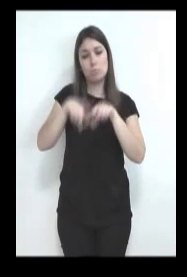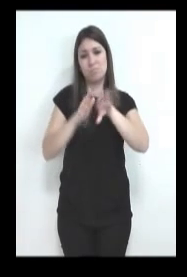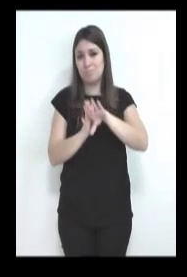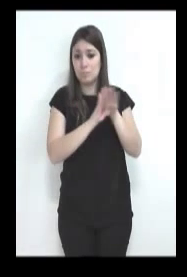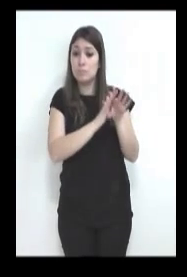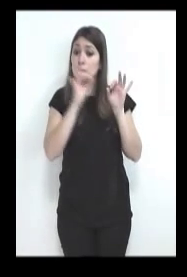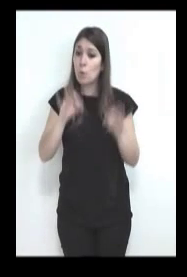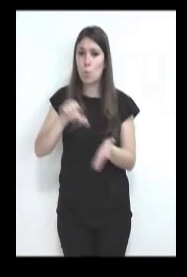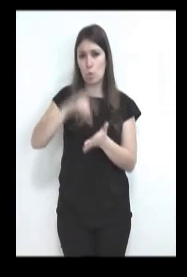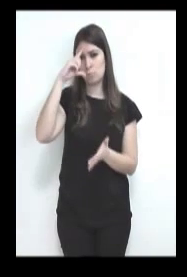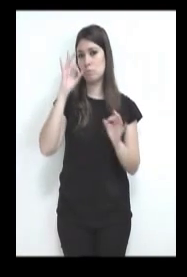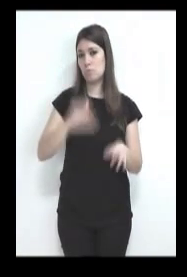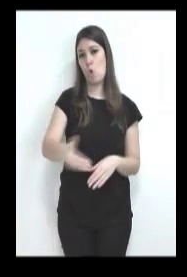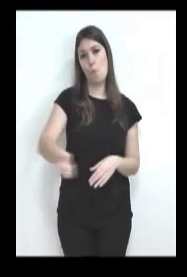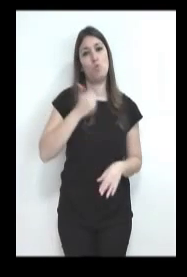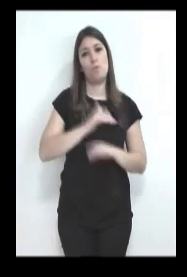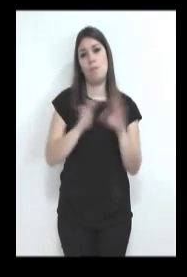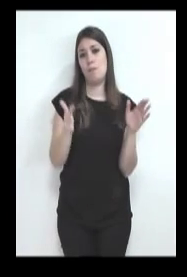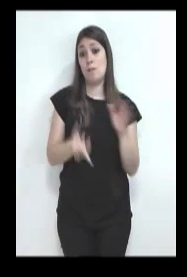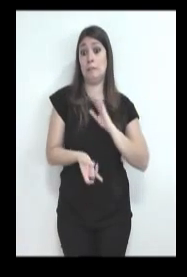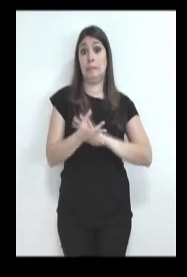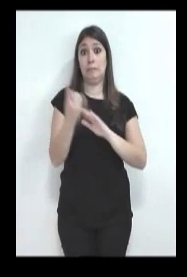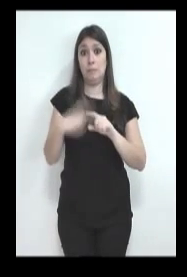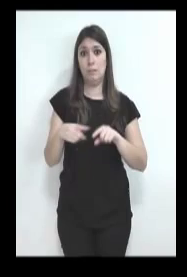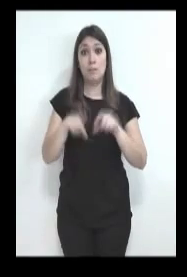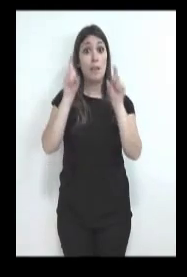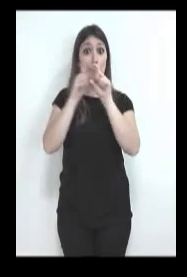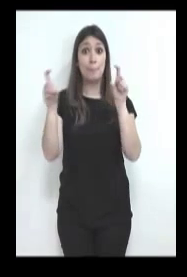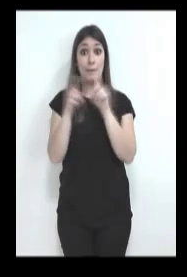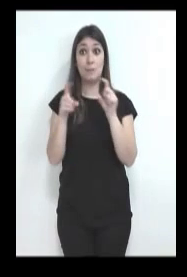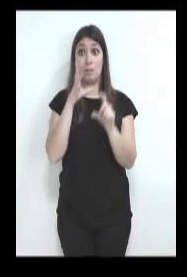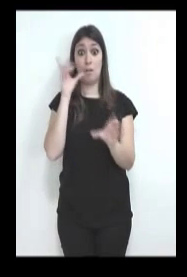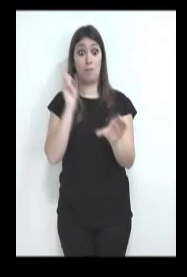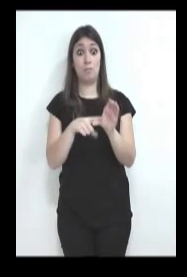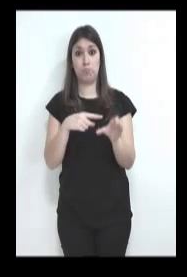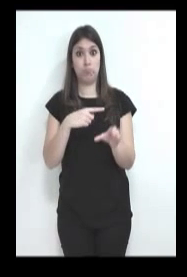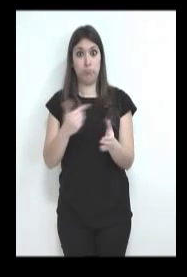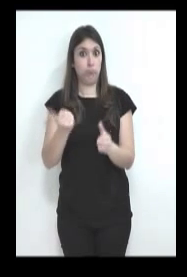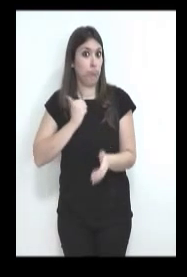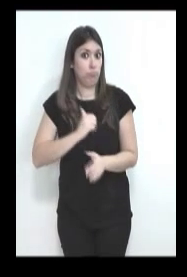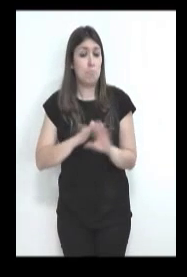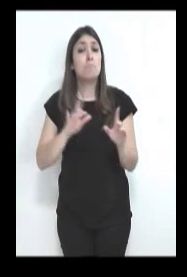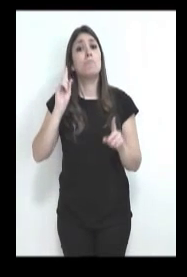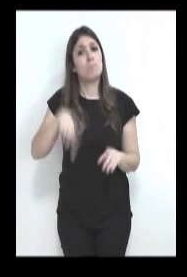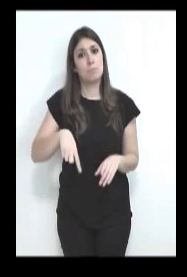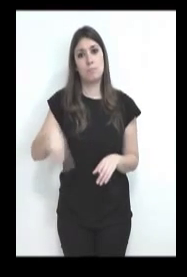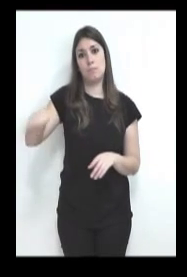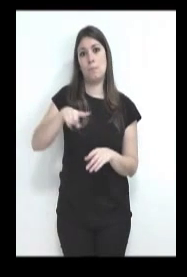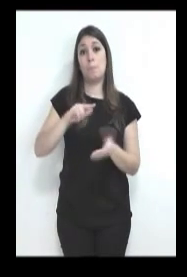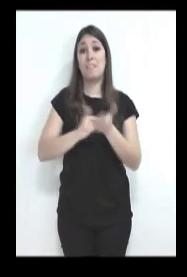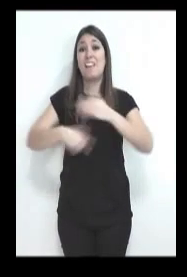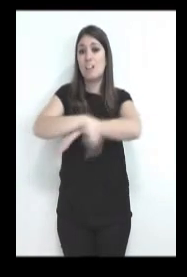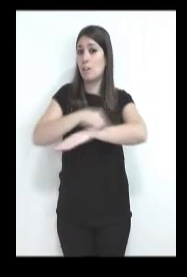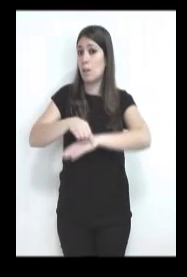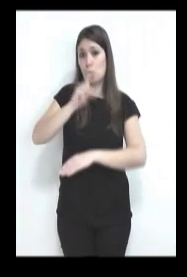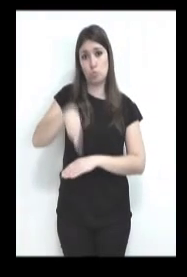etcétera, va a ser una oportunidad para las empresas que participan en ellas y va a ser una oportunidad para nuestros ingenieros, porque